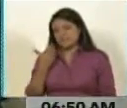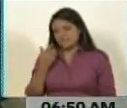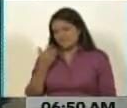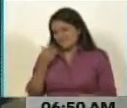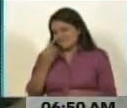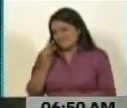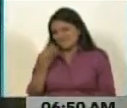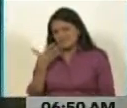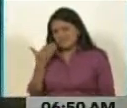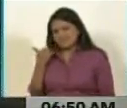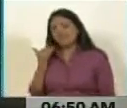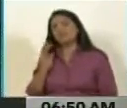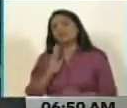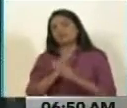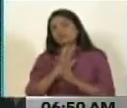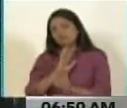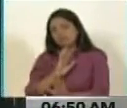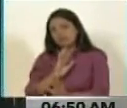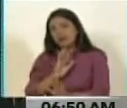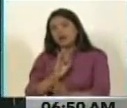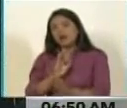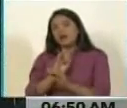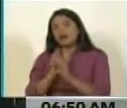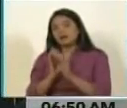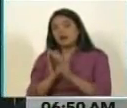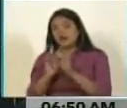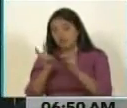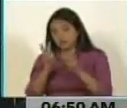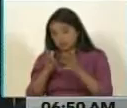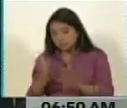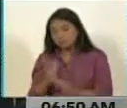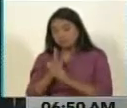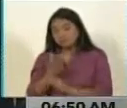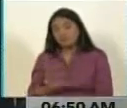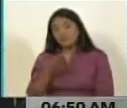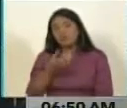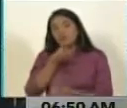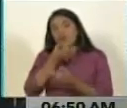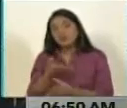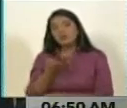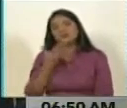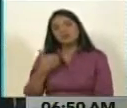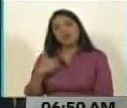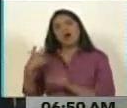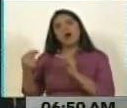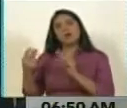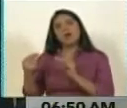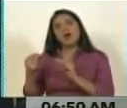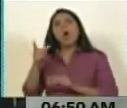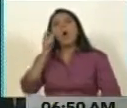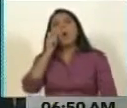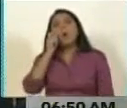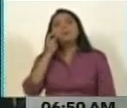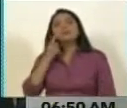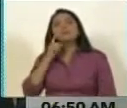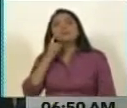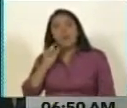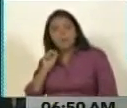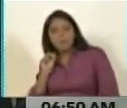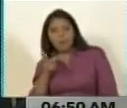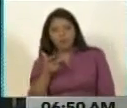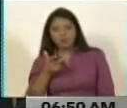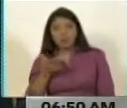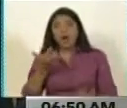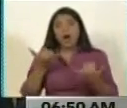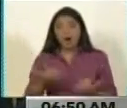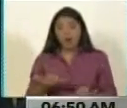Hace poco tiempo, y perdóname que me salga un poquito del tema, pero creo que es importante comentarlo, conversaba con el Potro Álvarez, que está ahora